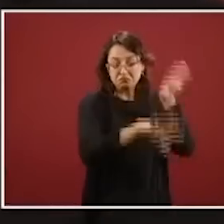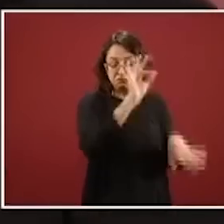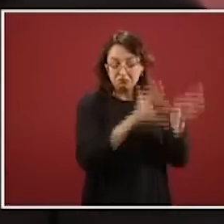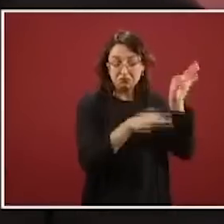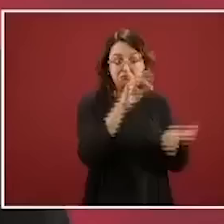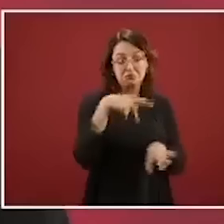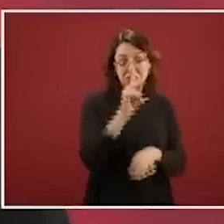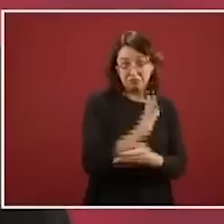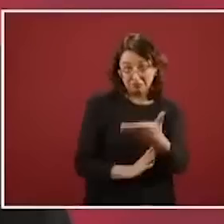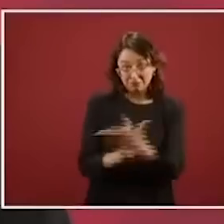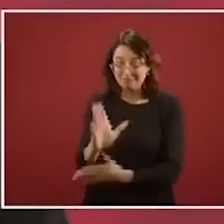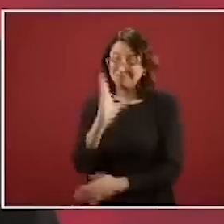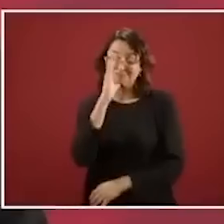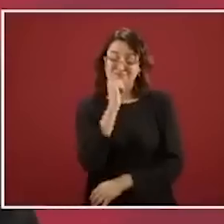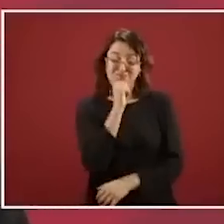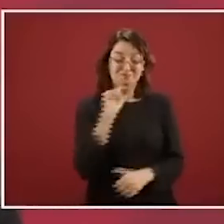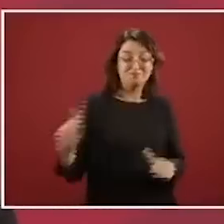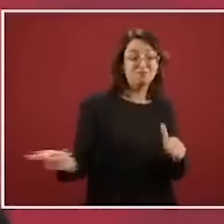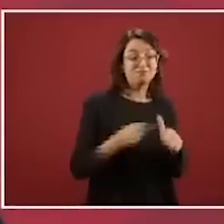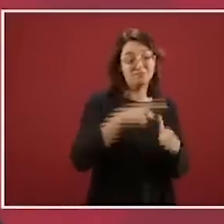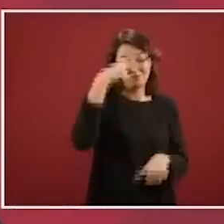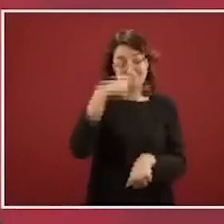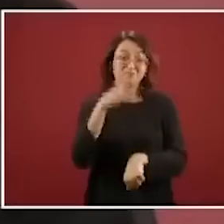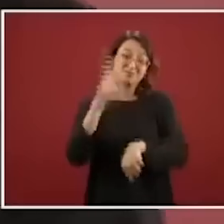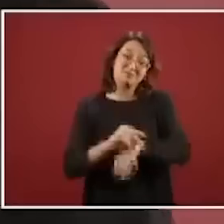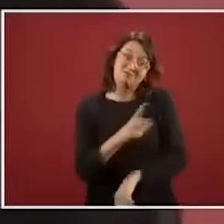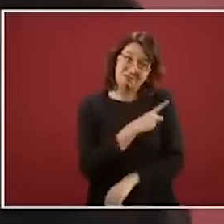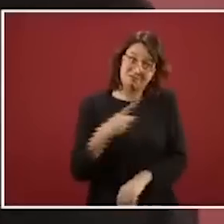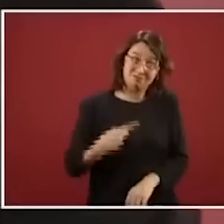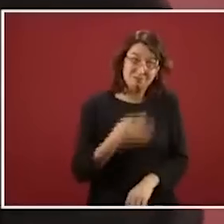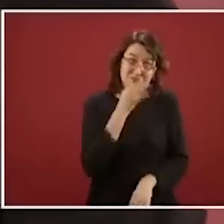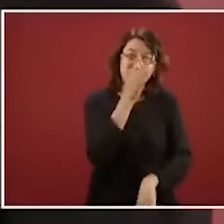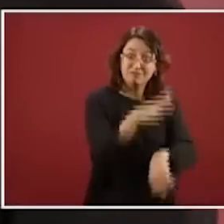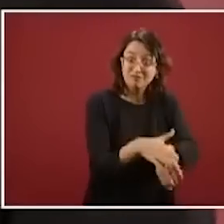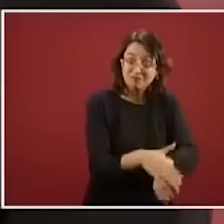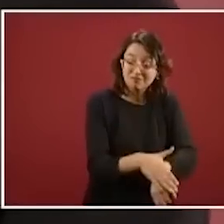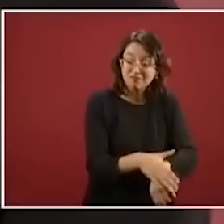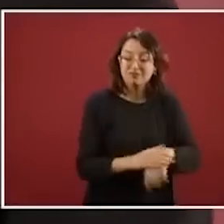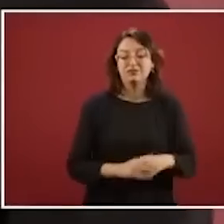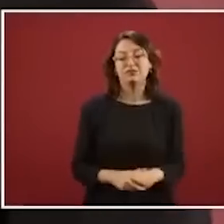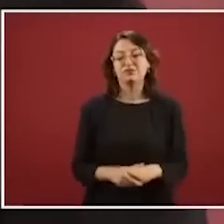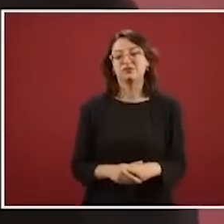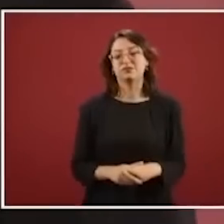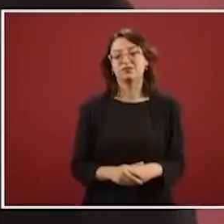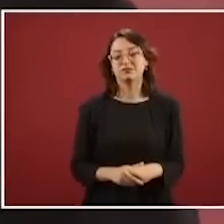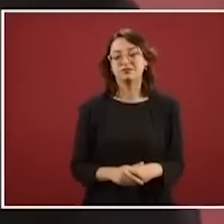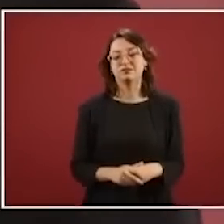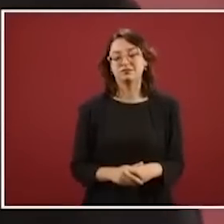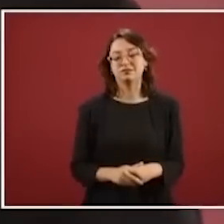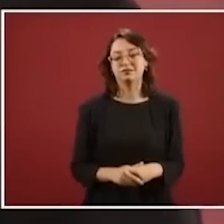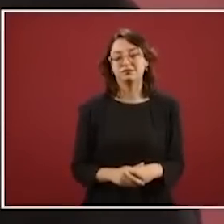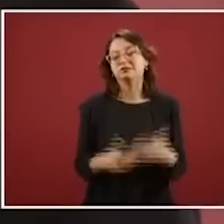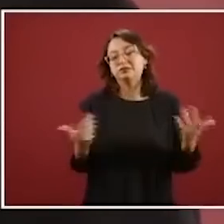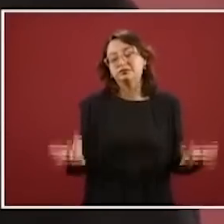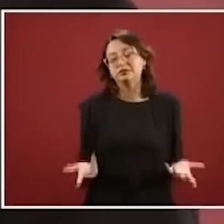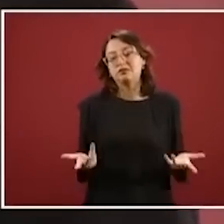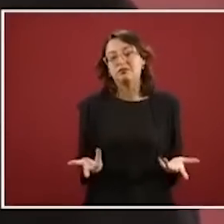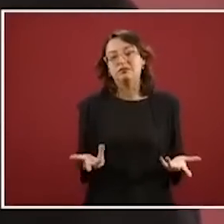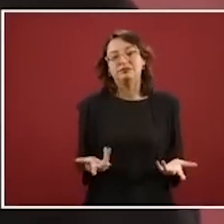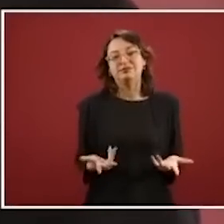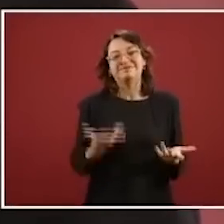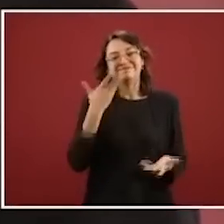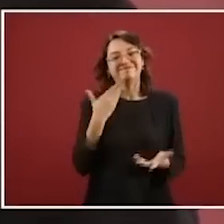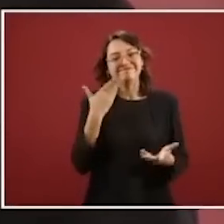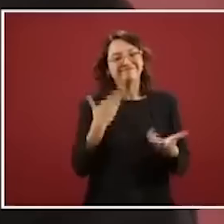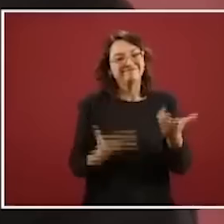Tres, Muy cortésmente les vamos a decir, nuestras leyes de